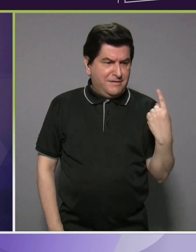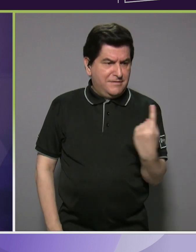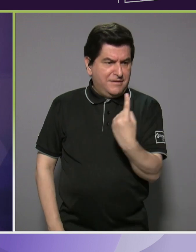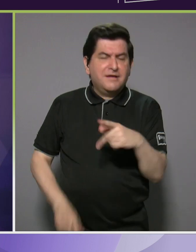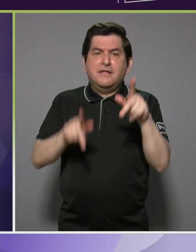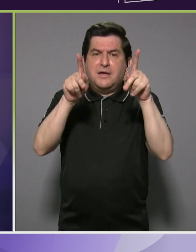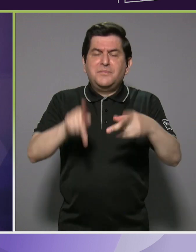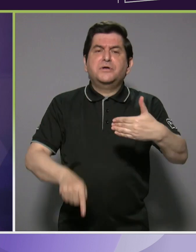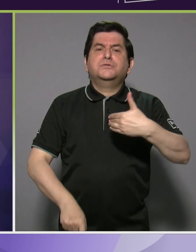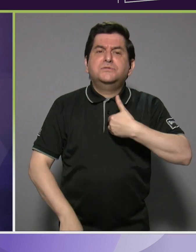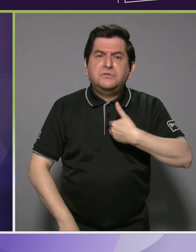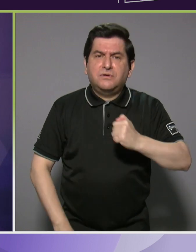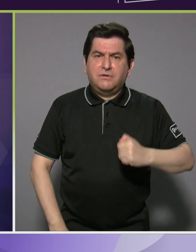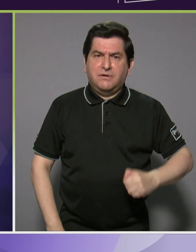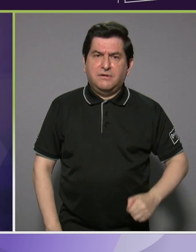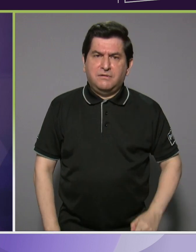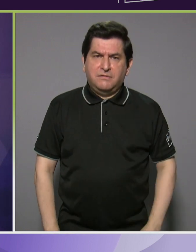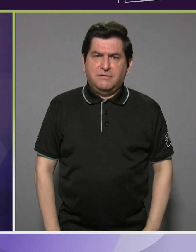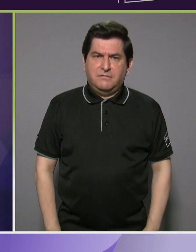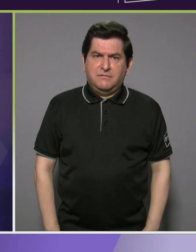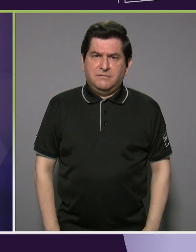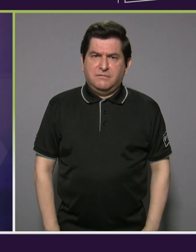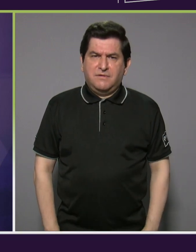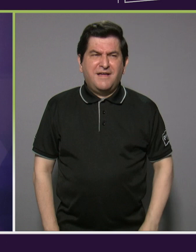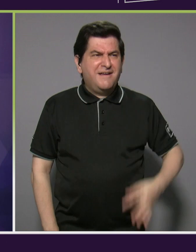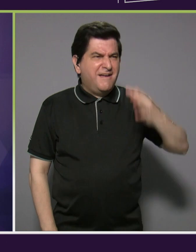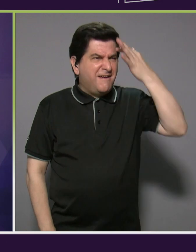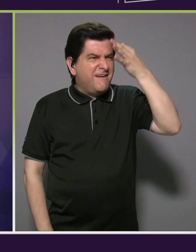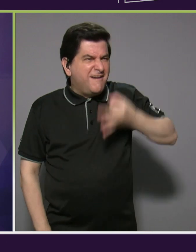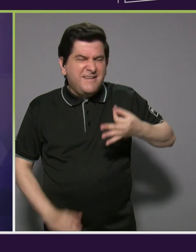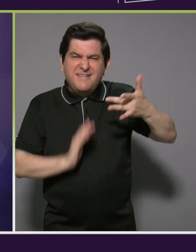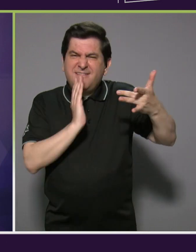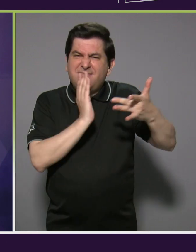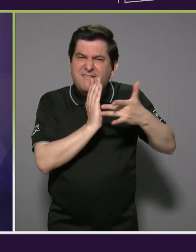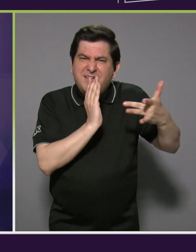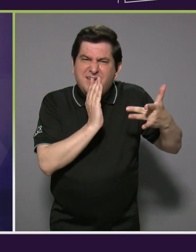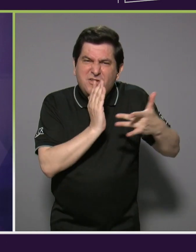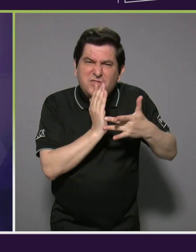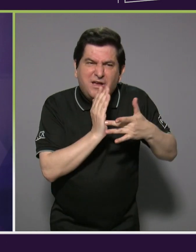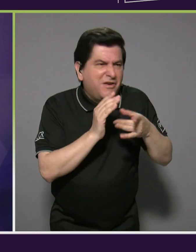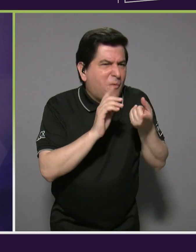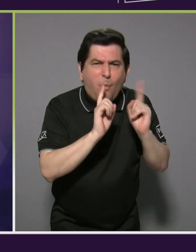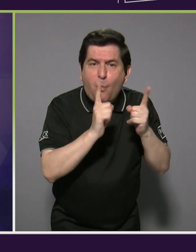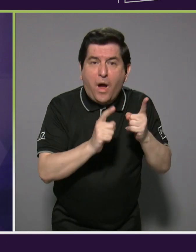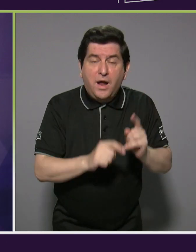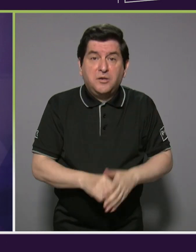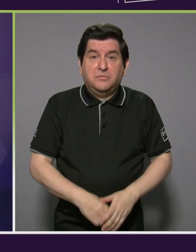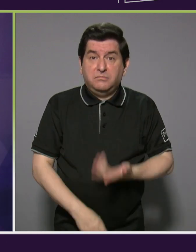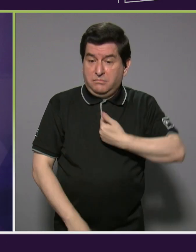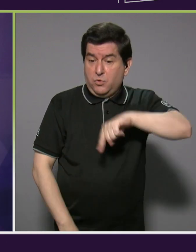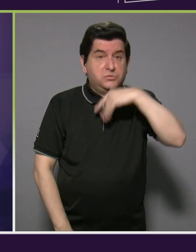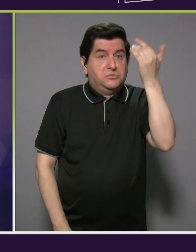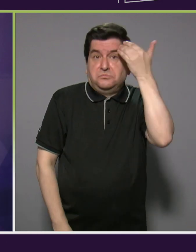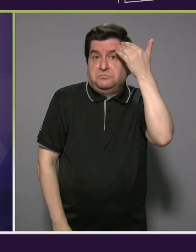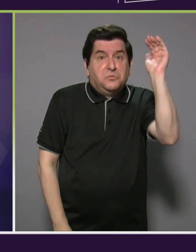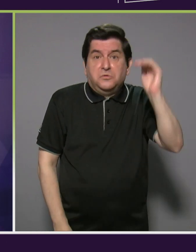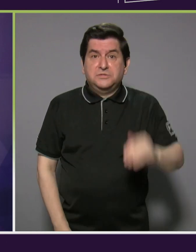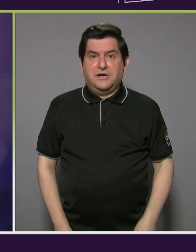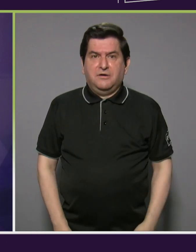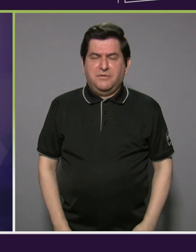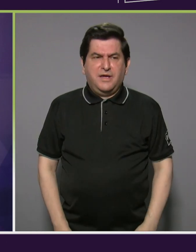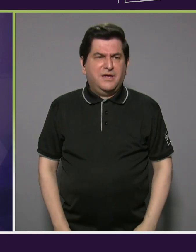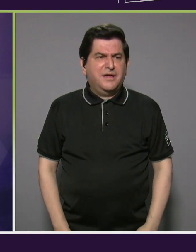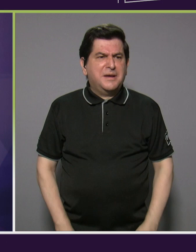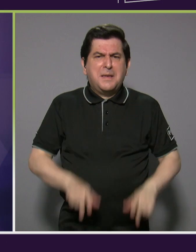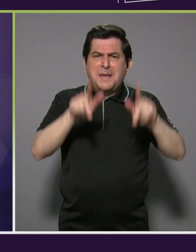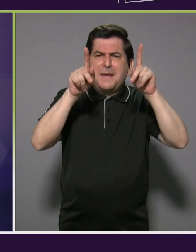estas personas. ¿Cuál fue el criterio técnico? Porque no conocemos cuál fue el criterio técnico y quién fue